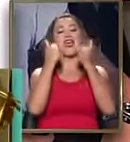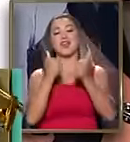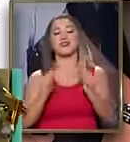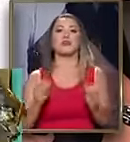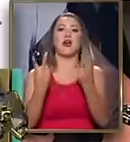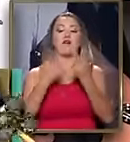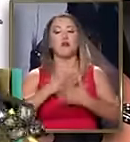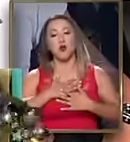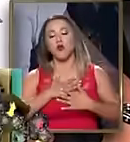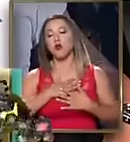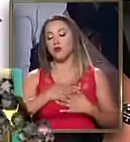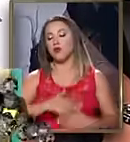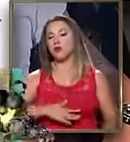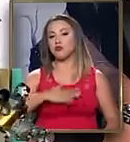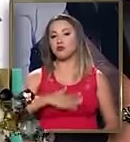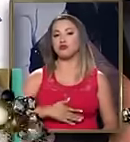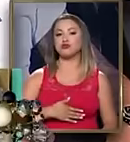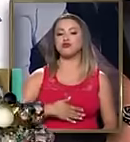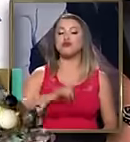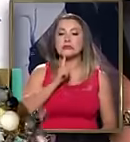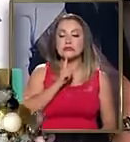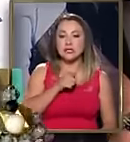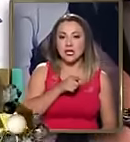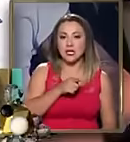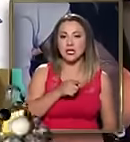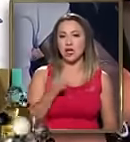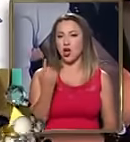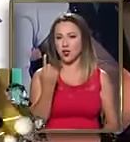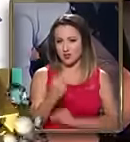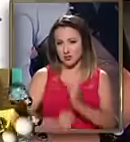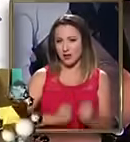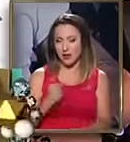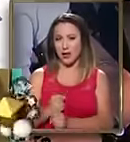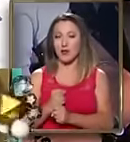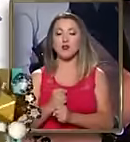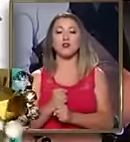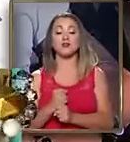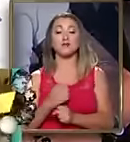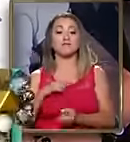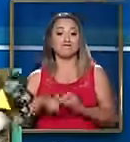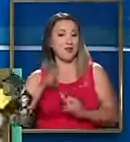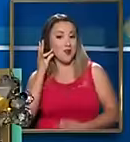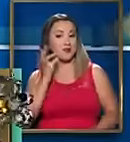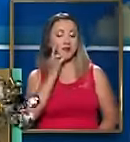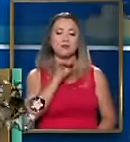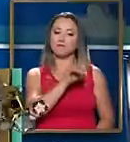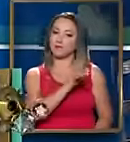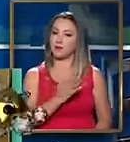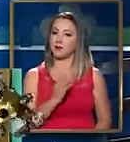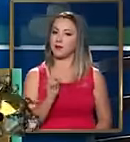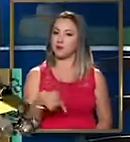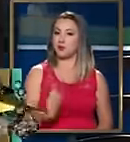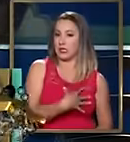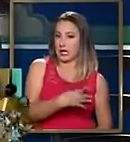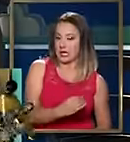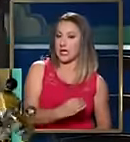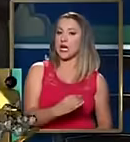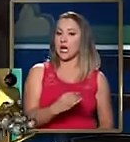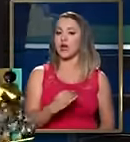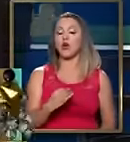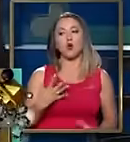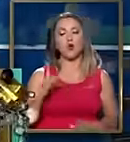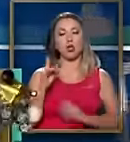Cuando tenía 11 años, Mi señora me dijo, mira, Juan Luis, nuestra hija entra en una